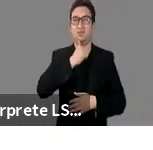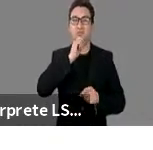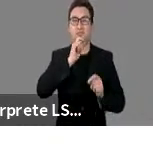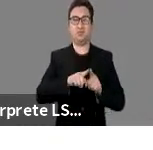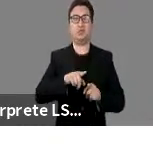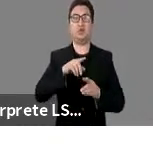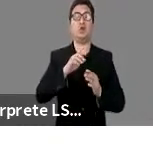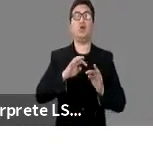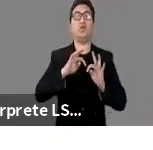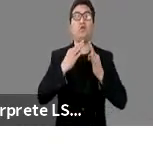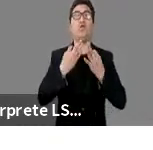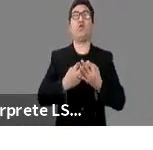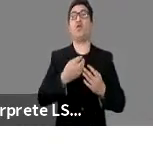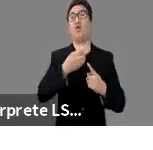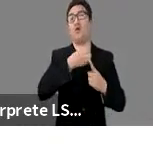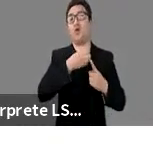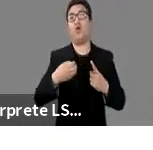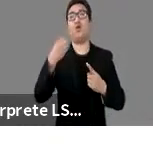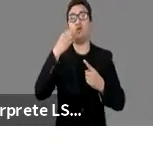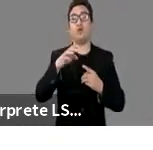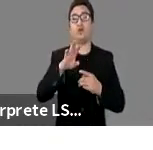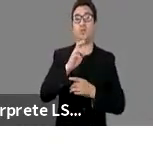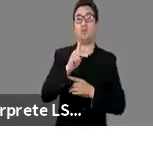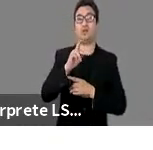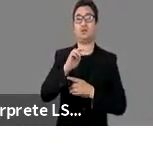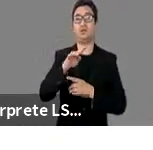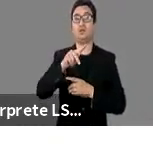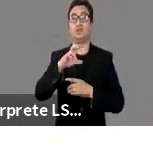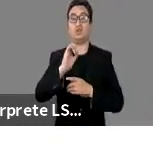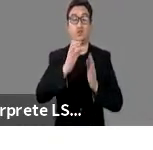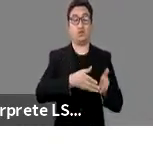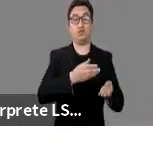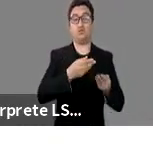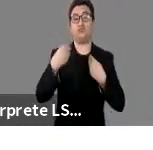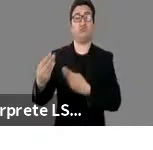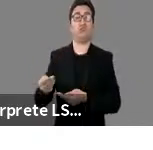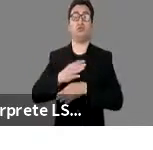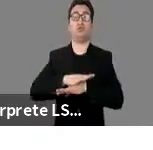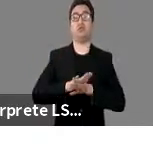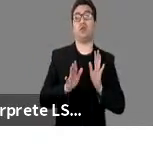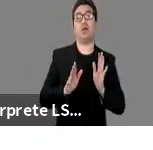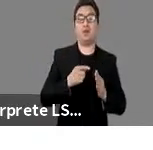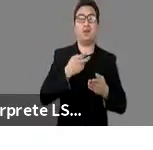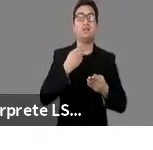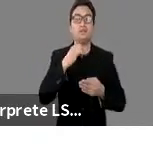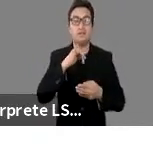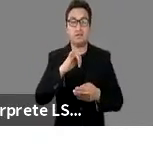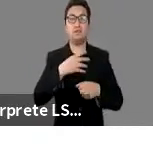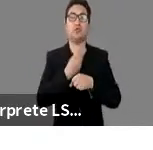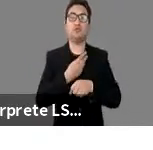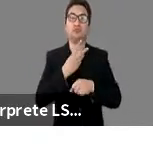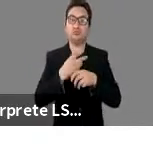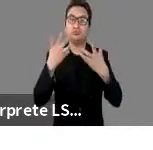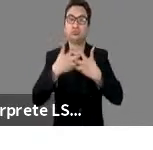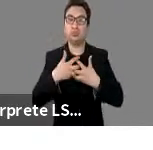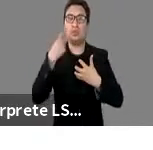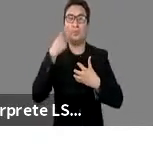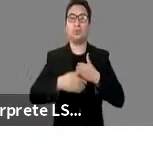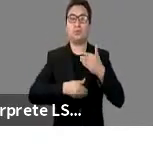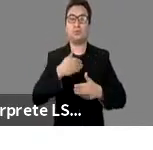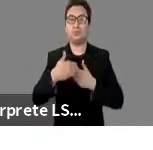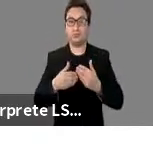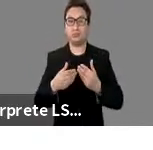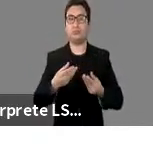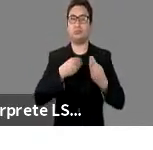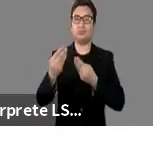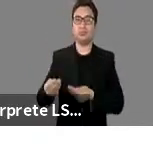el protocolo de un emplazamiento me dice esto, bueno, aquí tenemos que hacer un ajuste razonable al procedimiento.